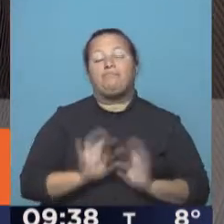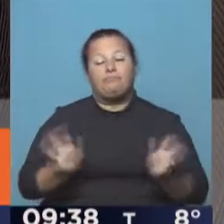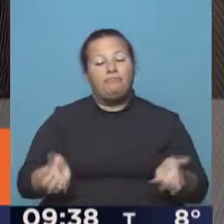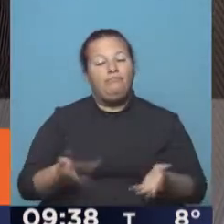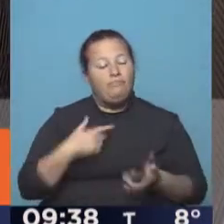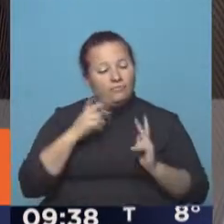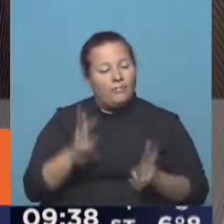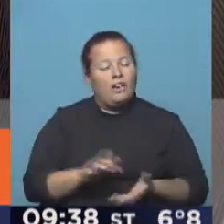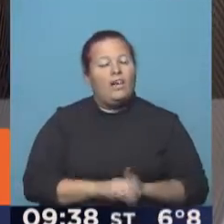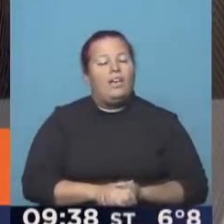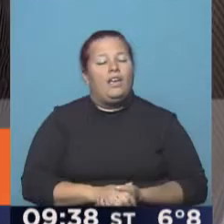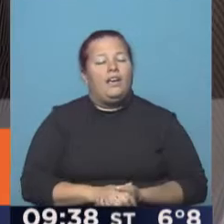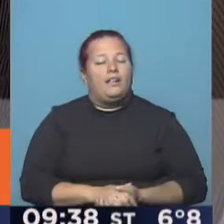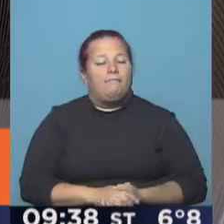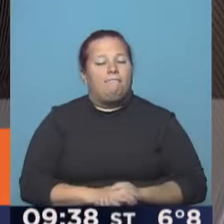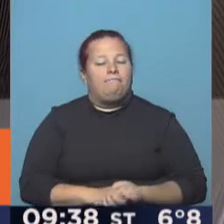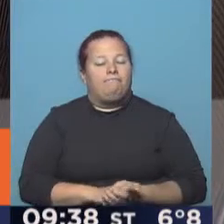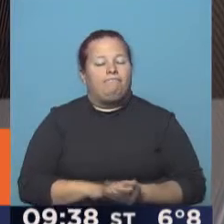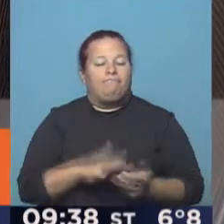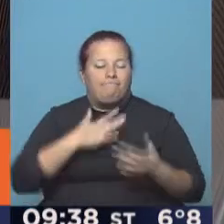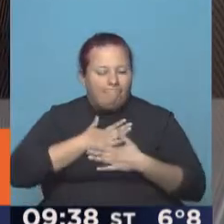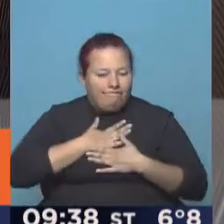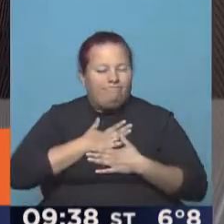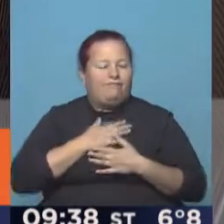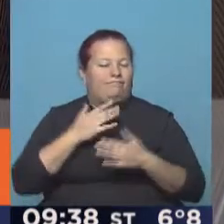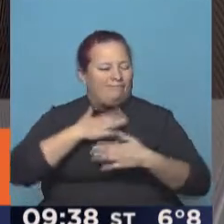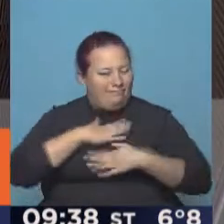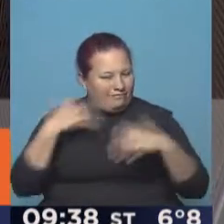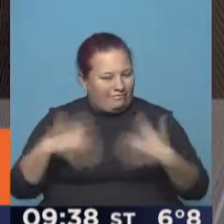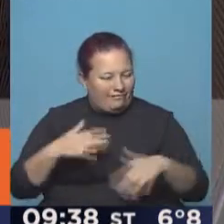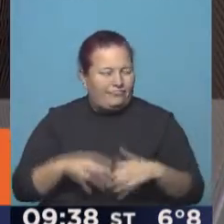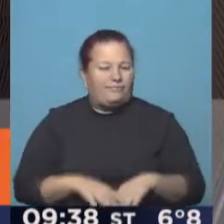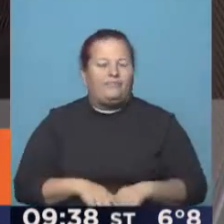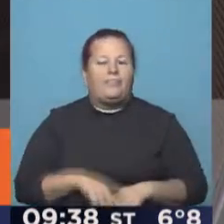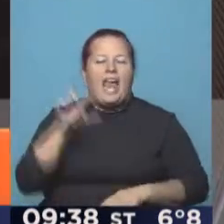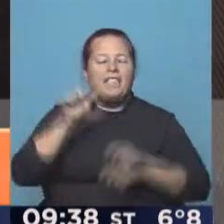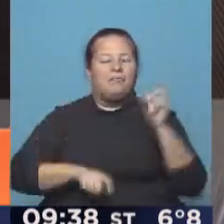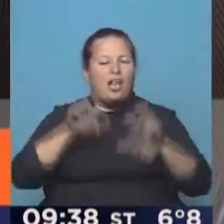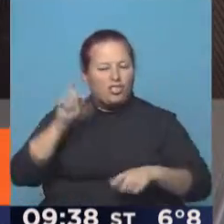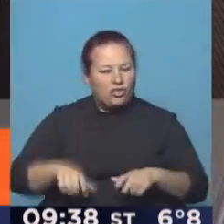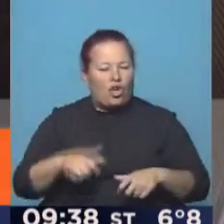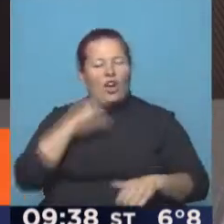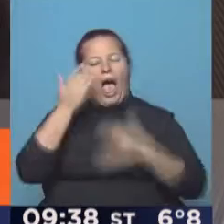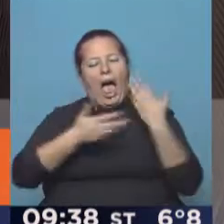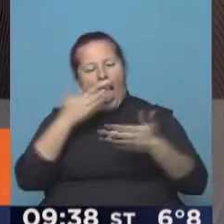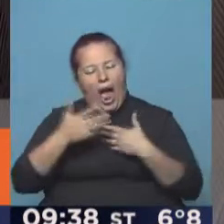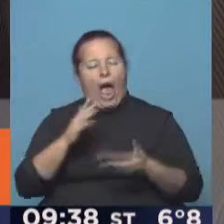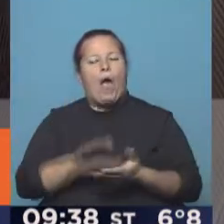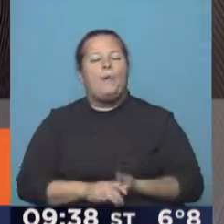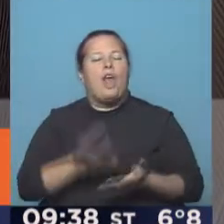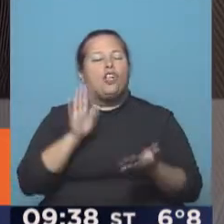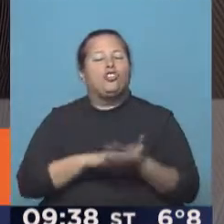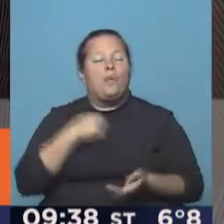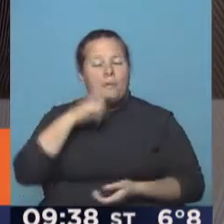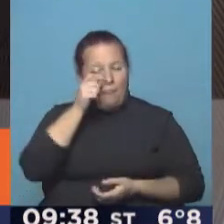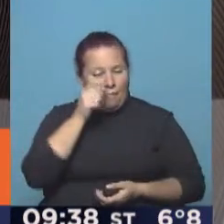y te digo que el aprecio, el afecto con que la gente se expresa sobre mi